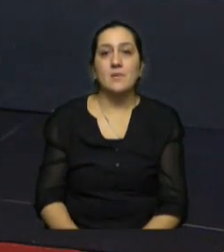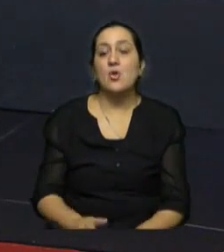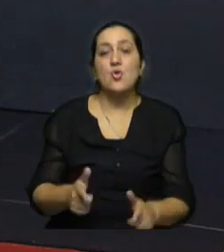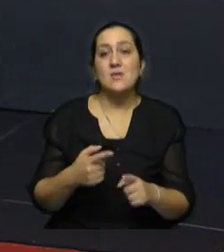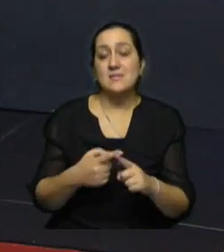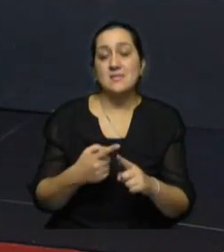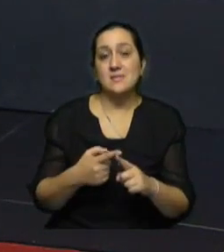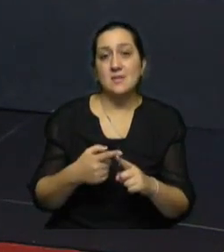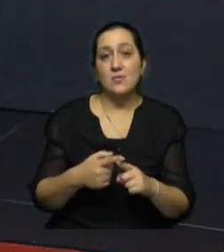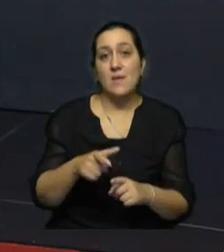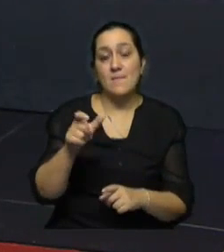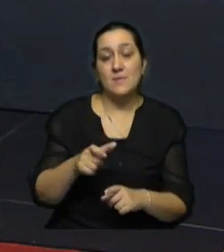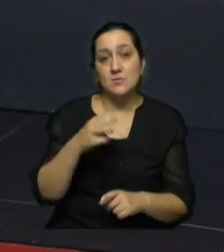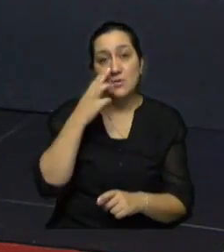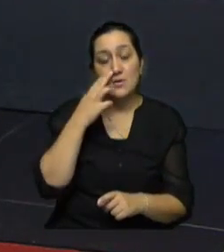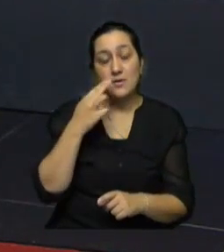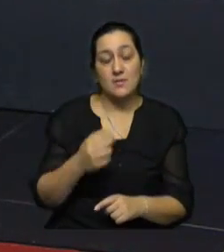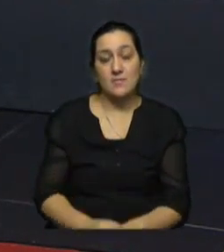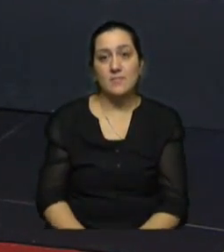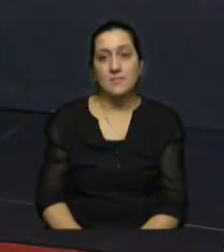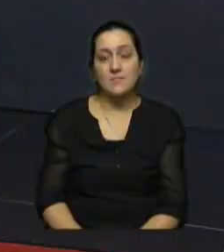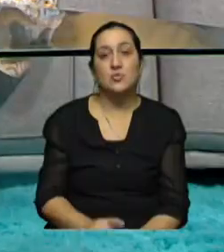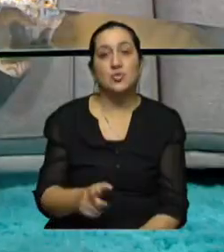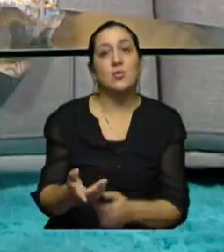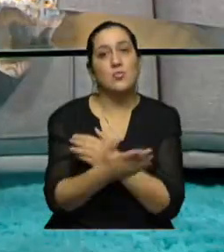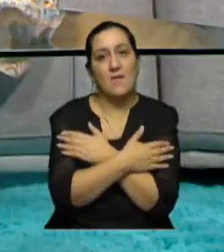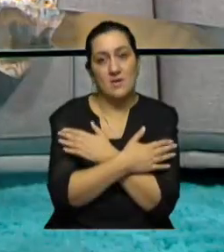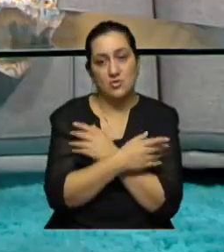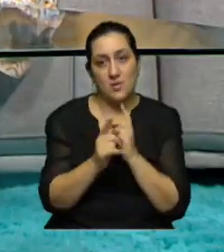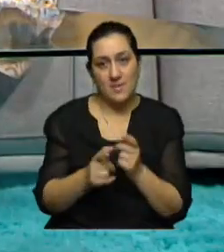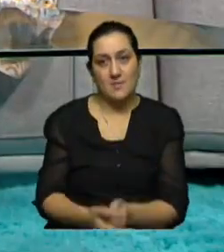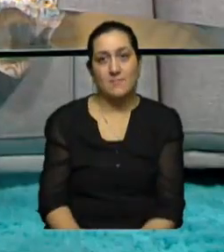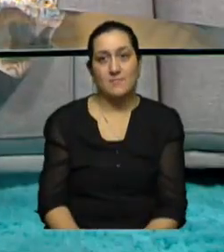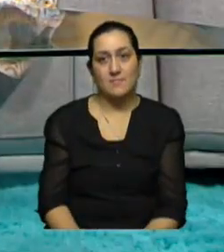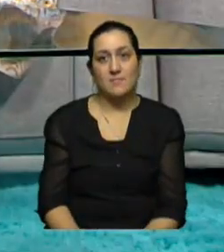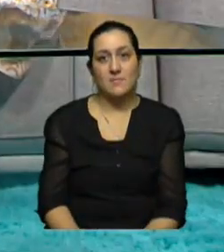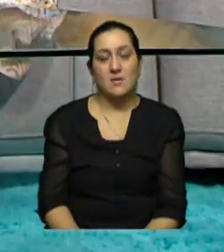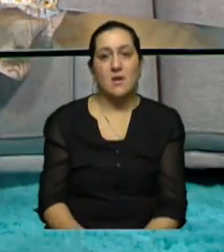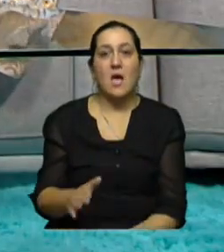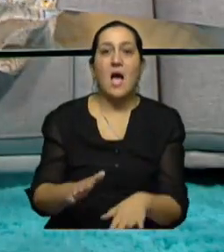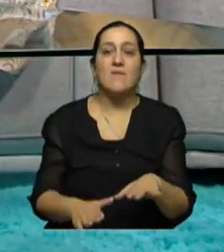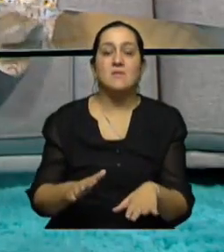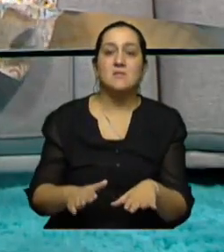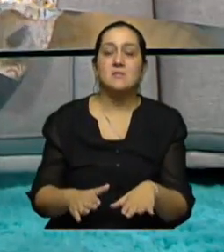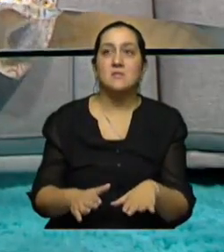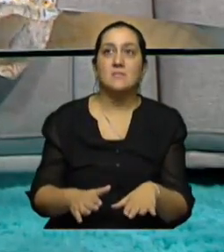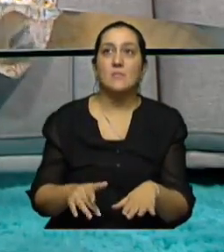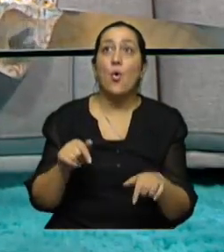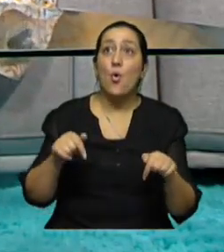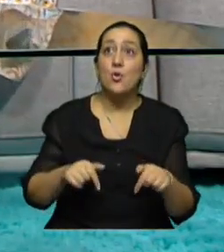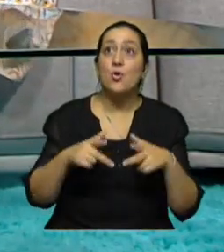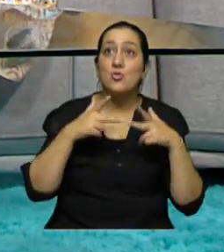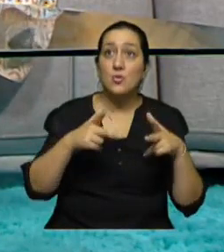existe. Ah, yo le devuelvo el abrazo. Yo le devuelvo el abrazo. Sí. A veces se dice, lo dijo una experta hoy en